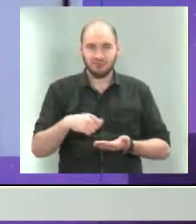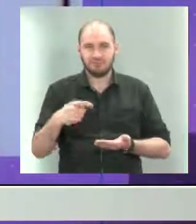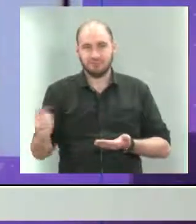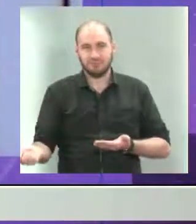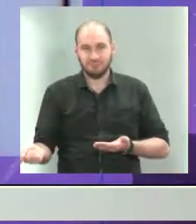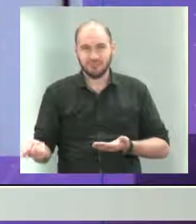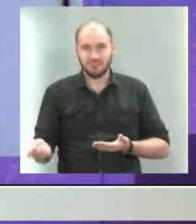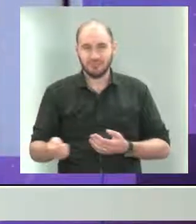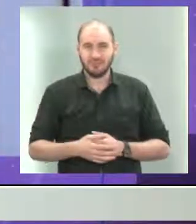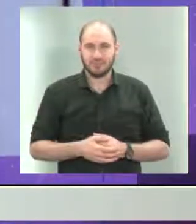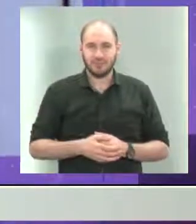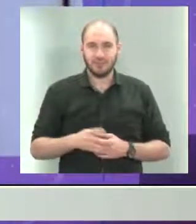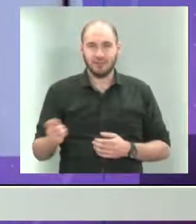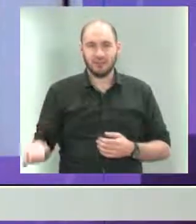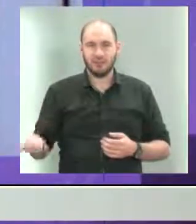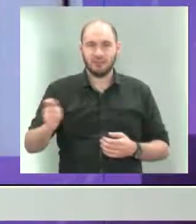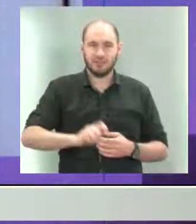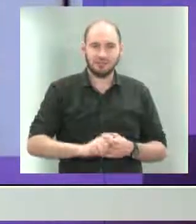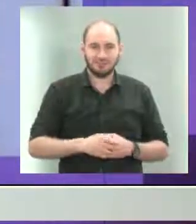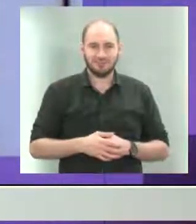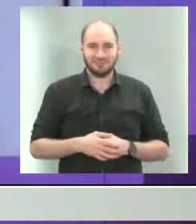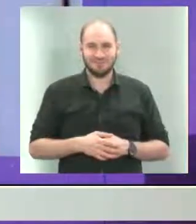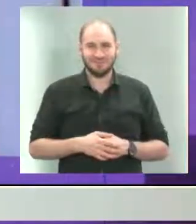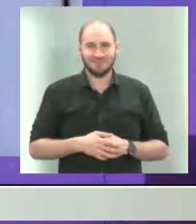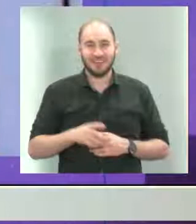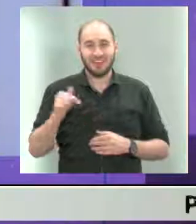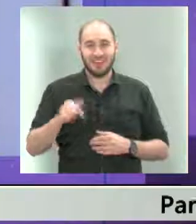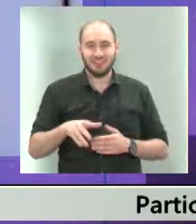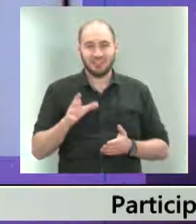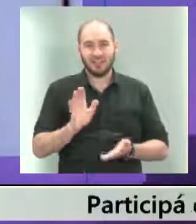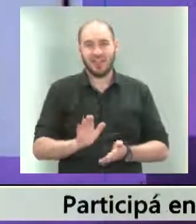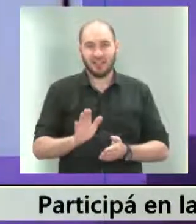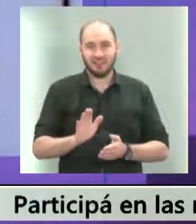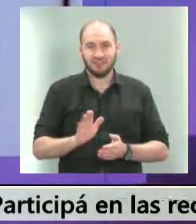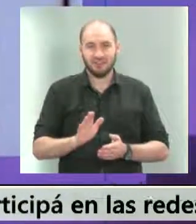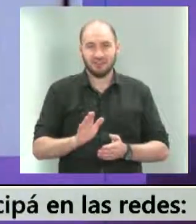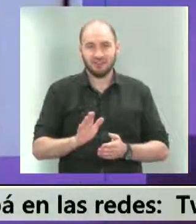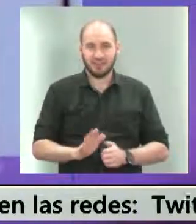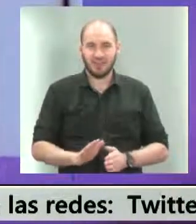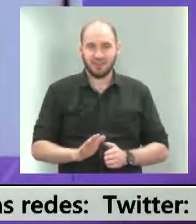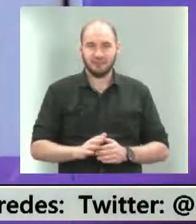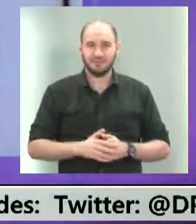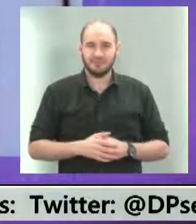extremo, de vuelta al centro. Esta la retiene,